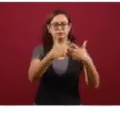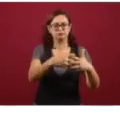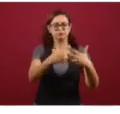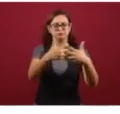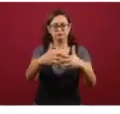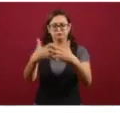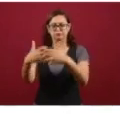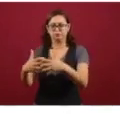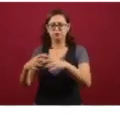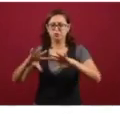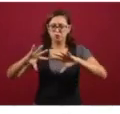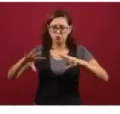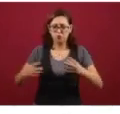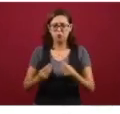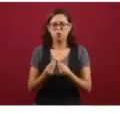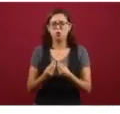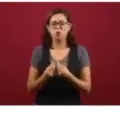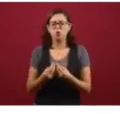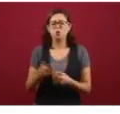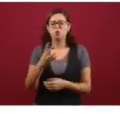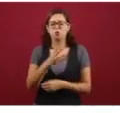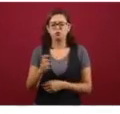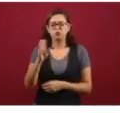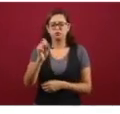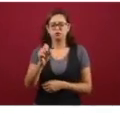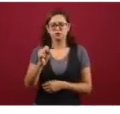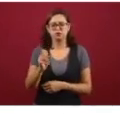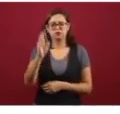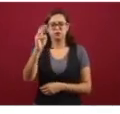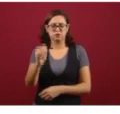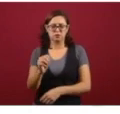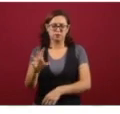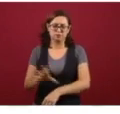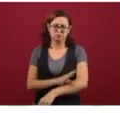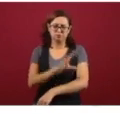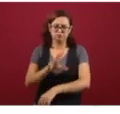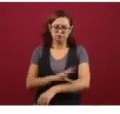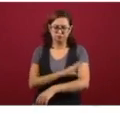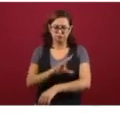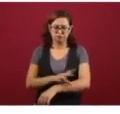y 469 unidades generadoras.